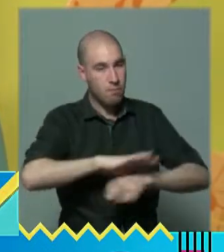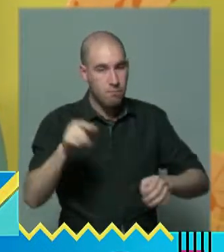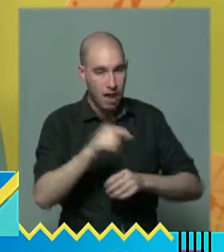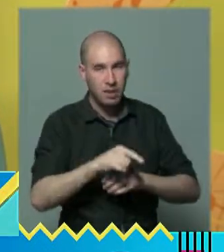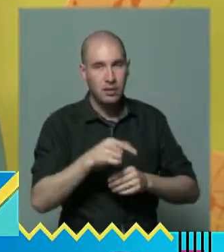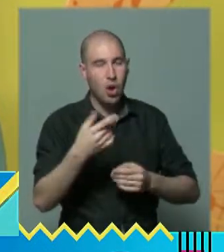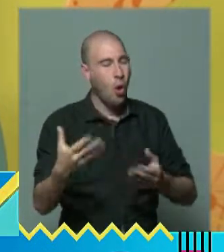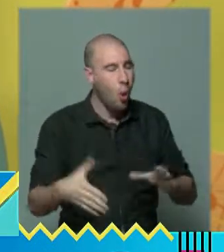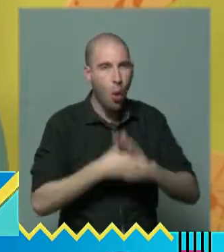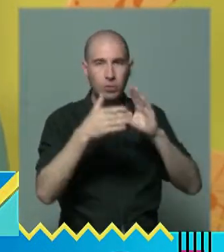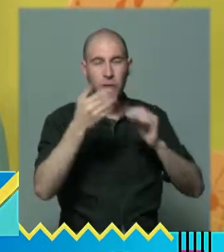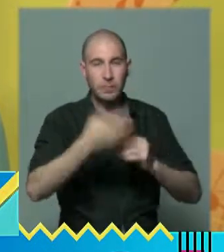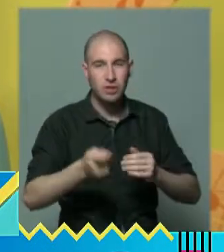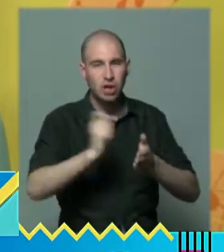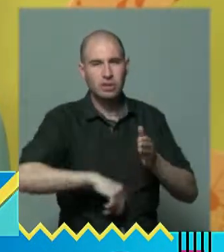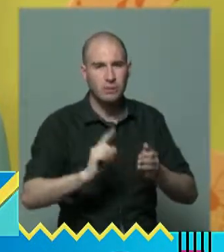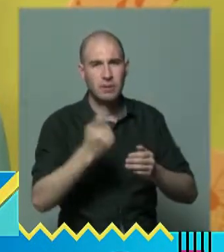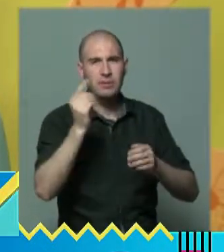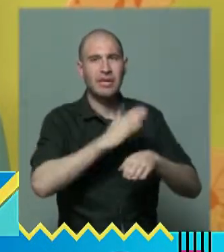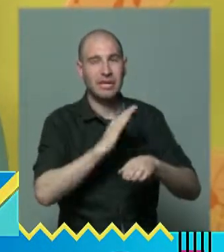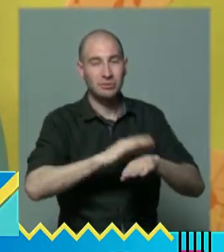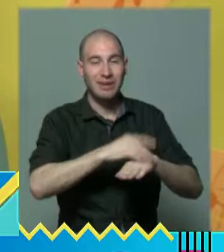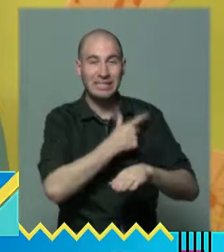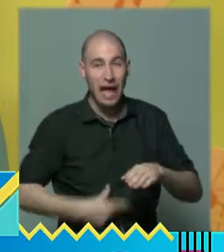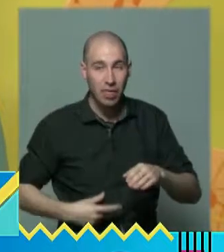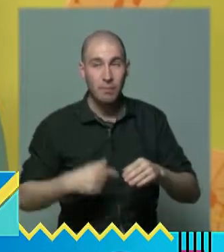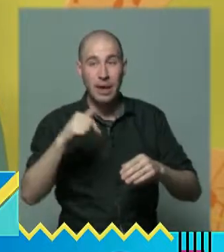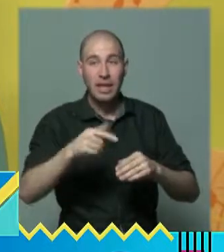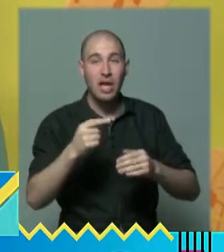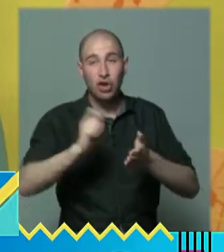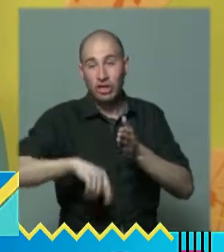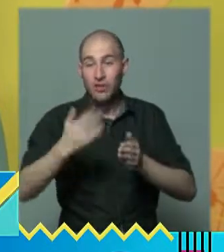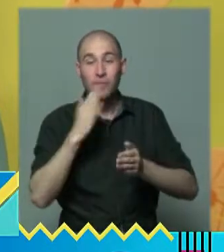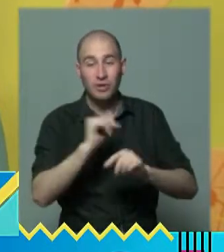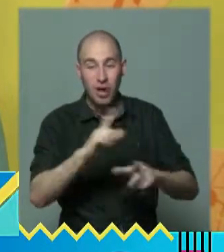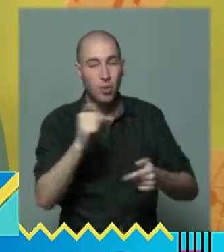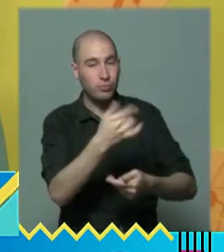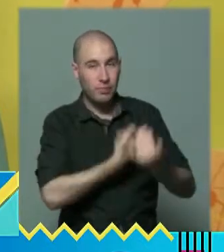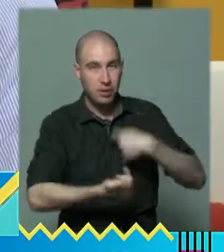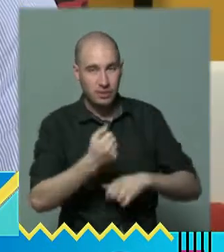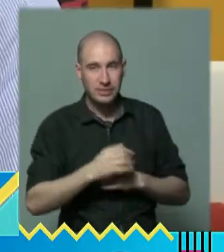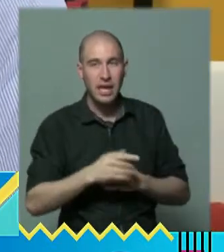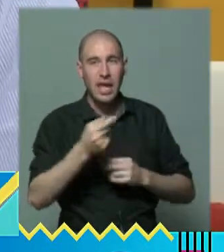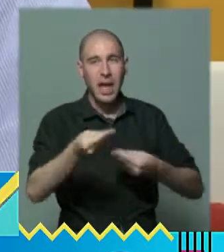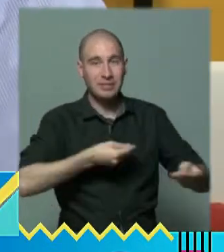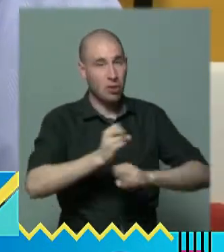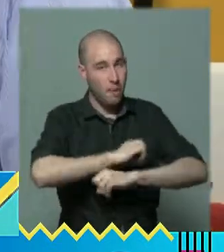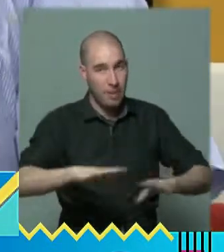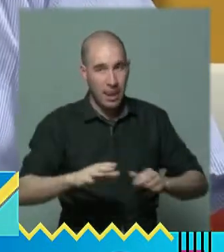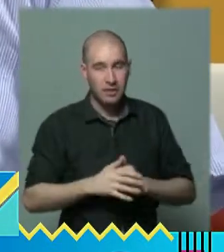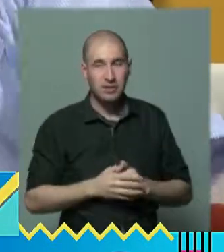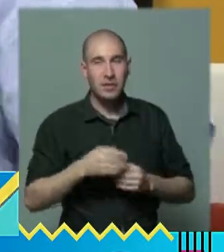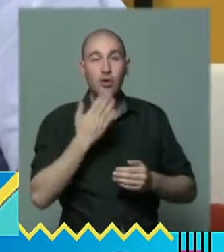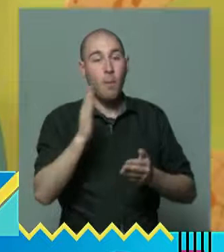se aprovechan de que el primero que rompió los contratos fue el Estado para incumplir el contrato de ellos. Entonces, cuando usted me dice de que hay malos empresarios que